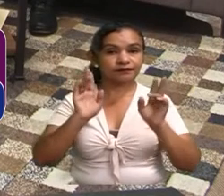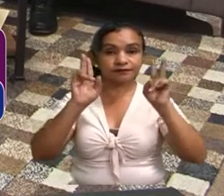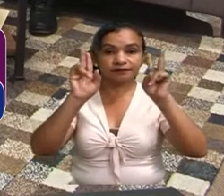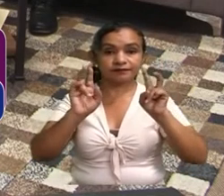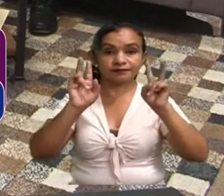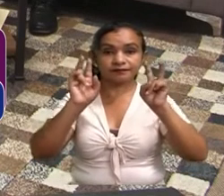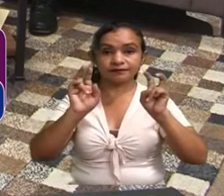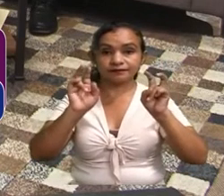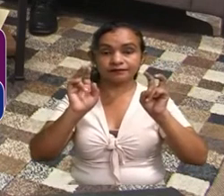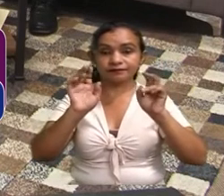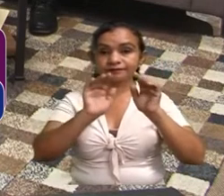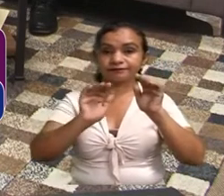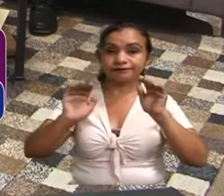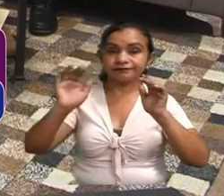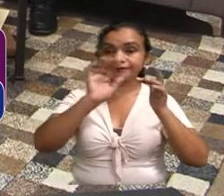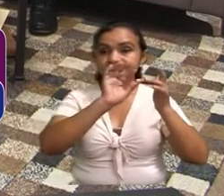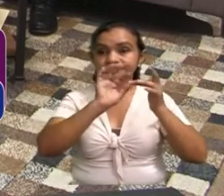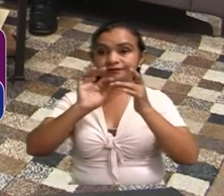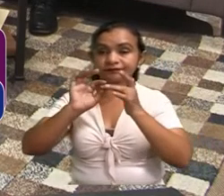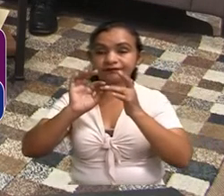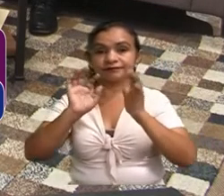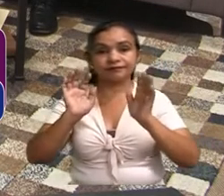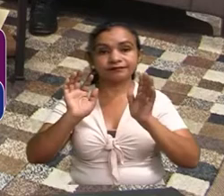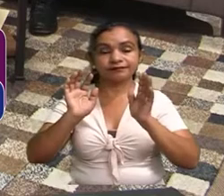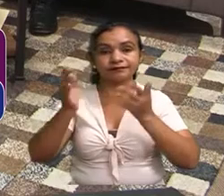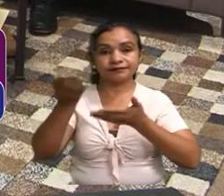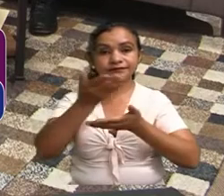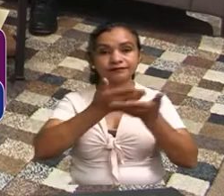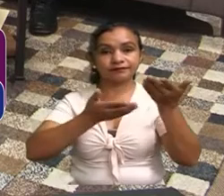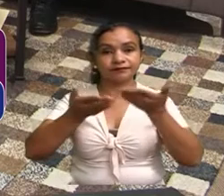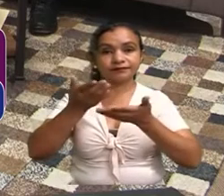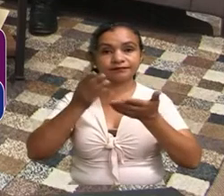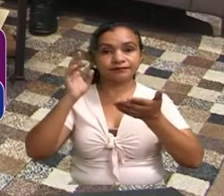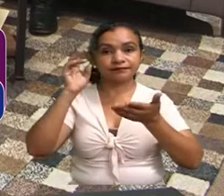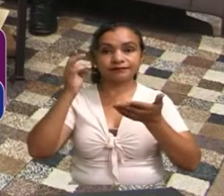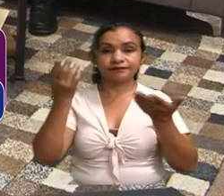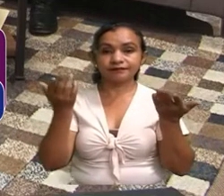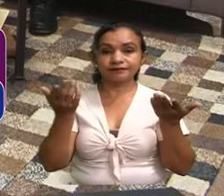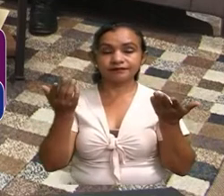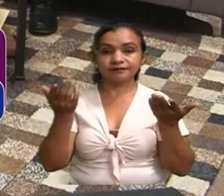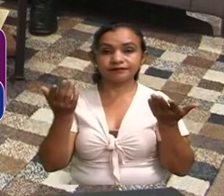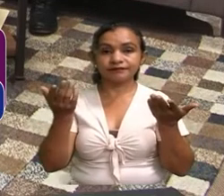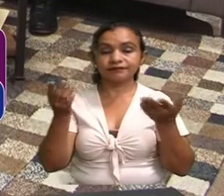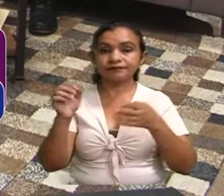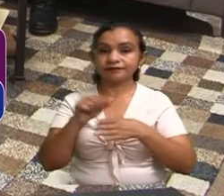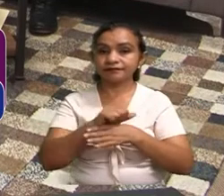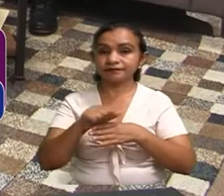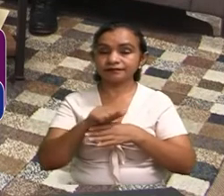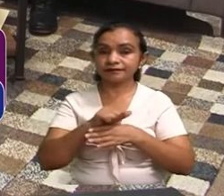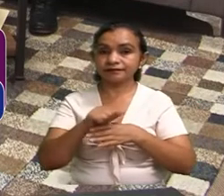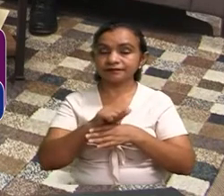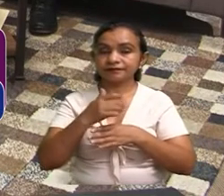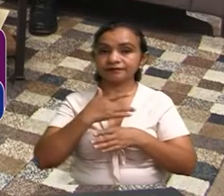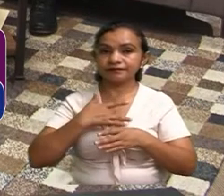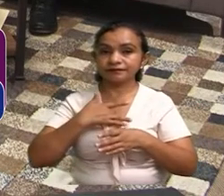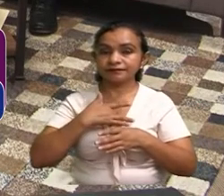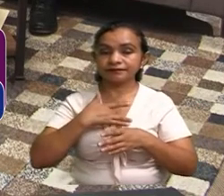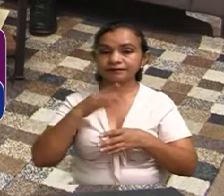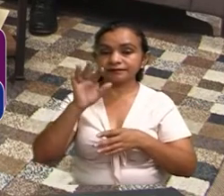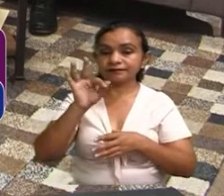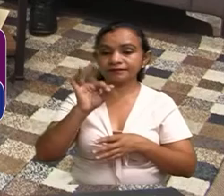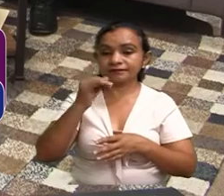también de alto nivel, un espacio sin duda alguna para compartir desde la perspectiva académica y desde el ejercicio que realiza el